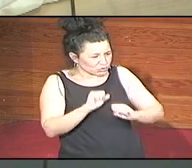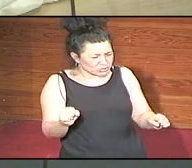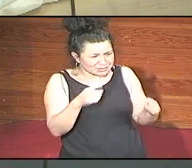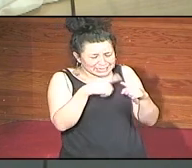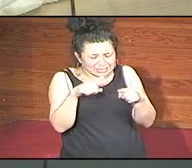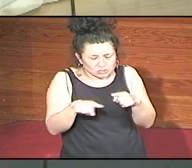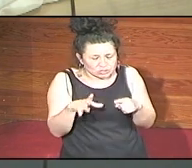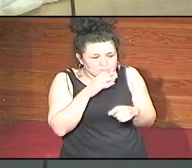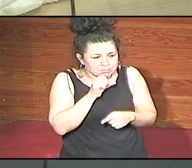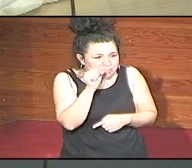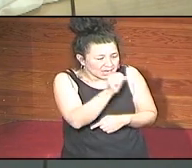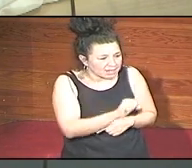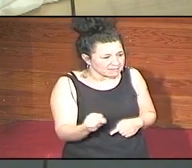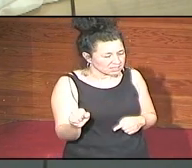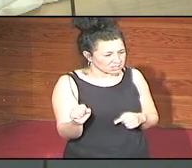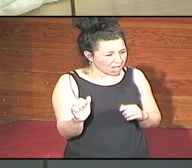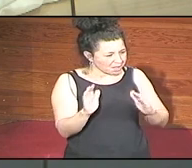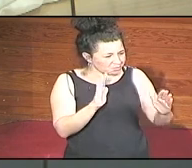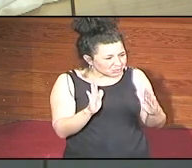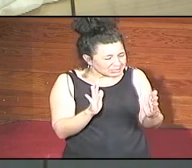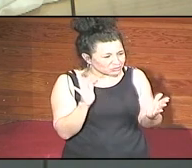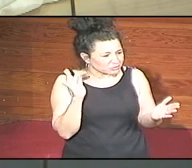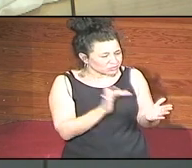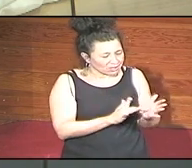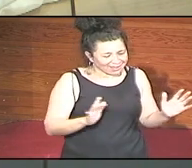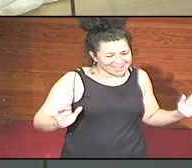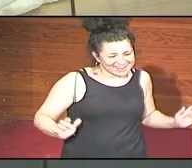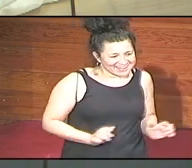pero como pueden ser momentos de risas de